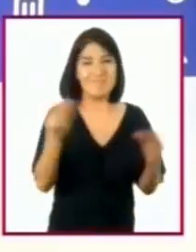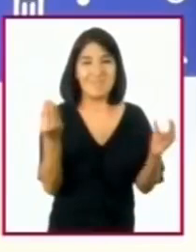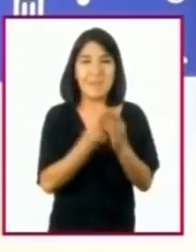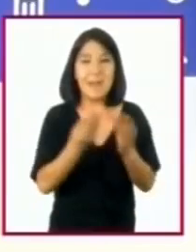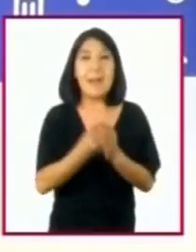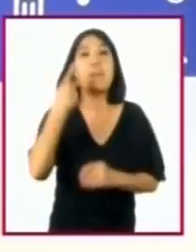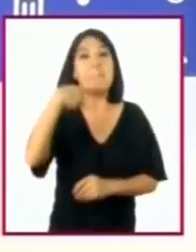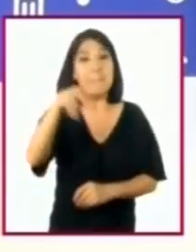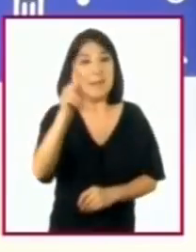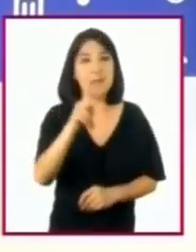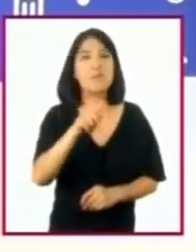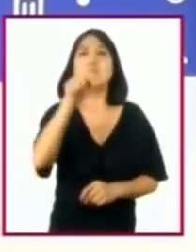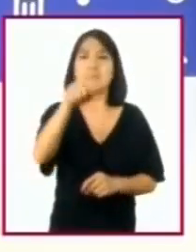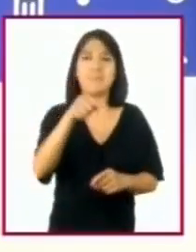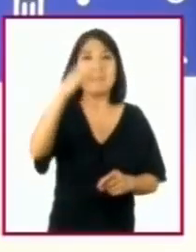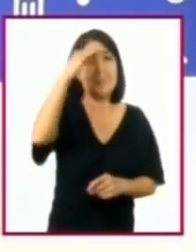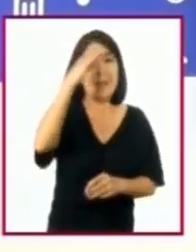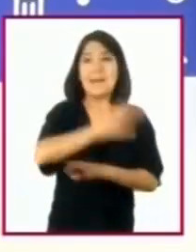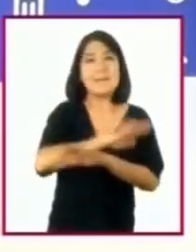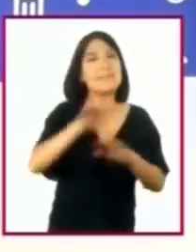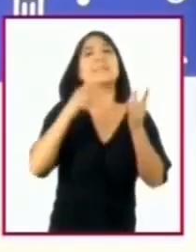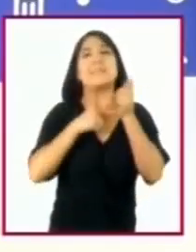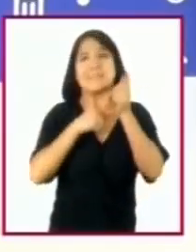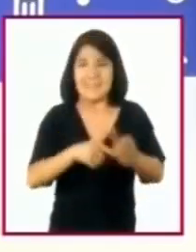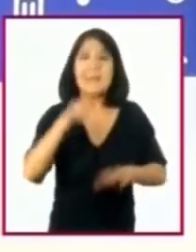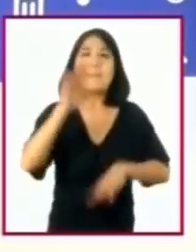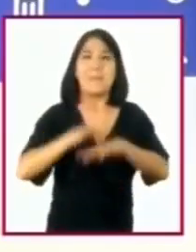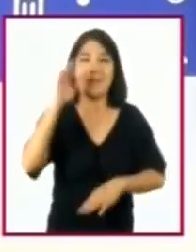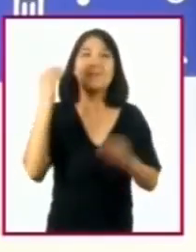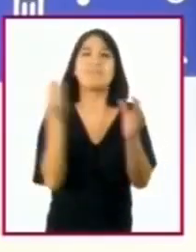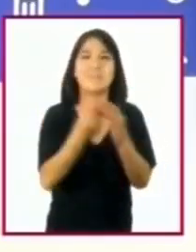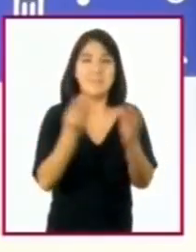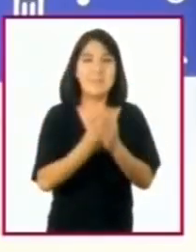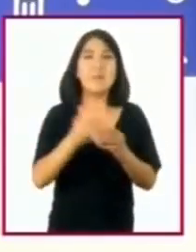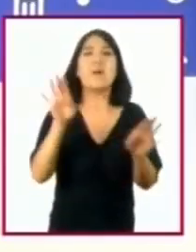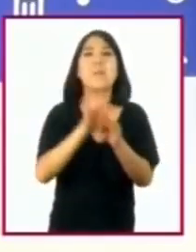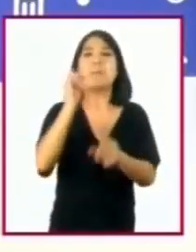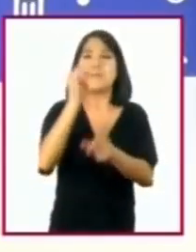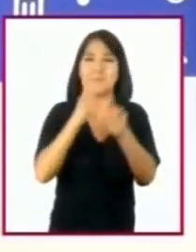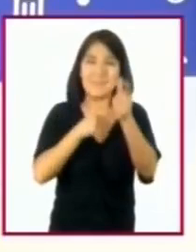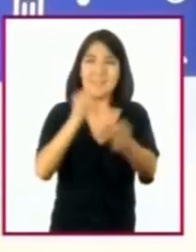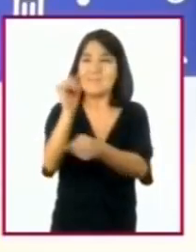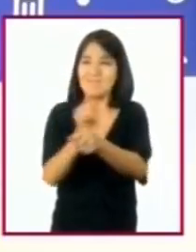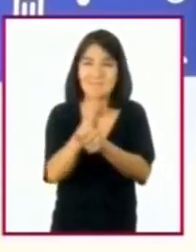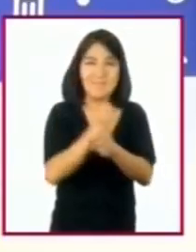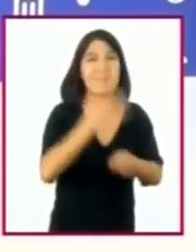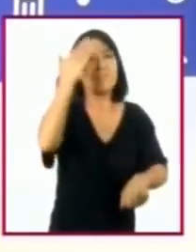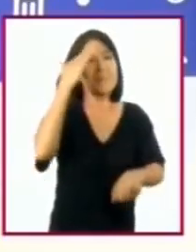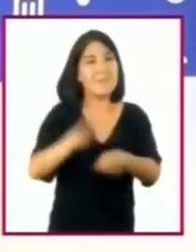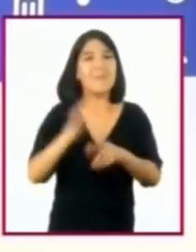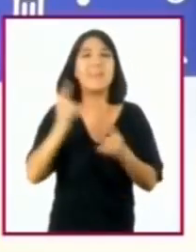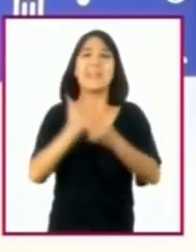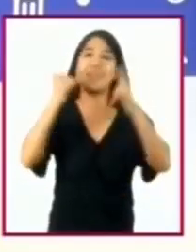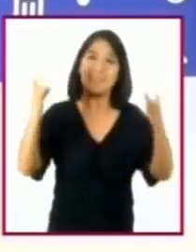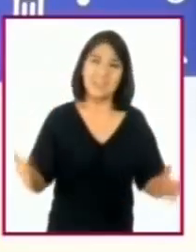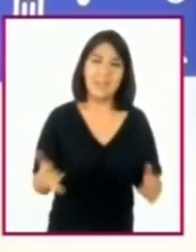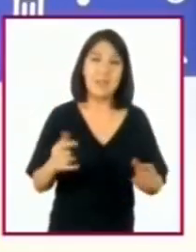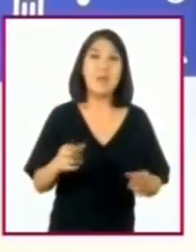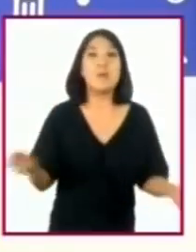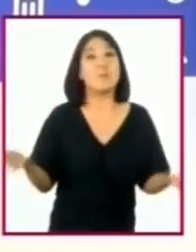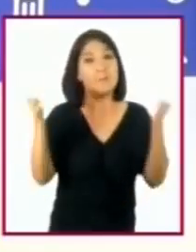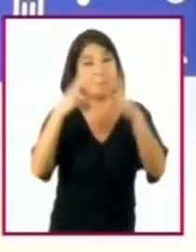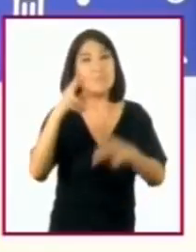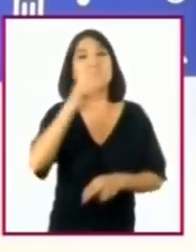pero descuiden, continuaremos en las siguientes sesiones recopilando nuestra memoria histórica. Así que nos vemos